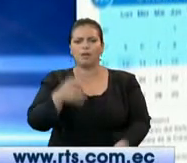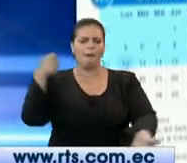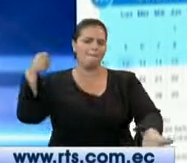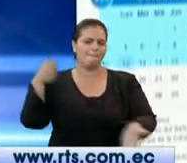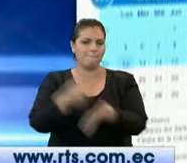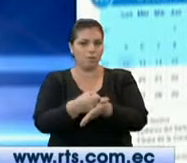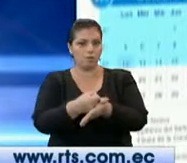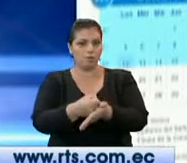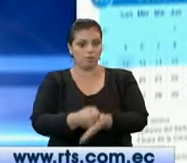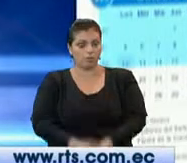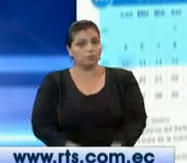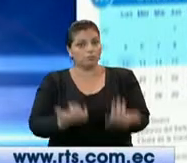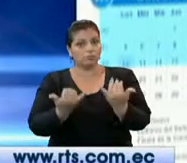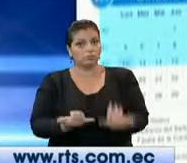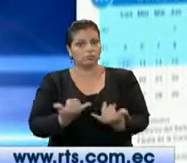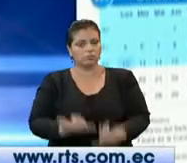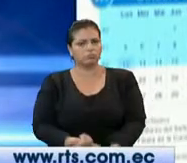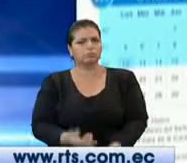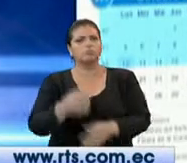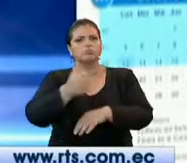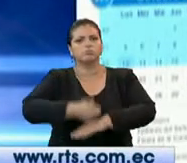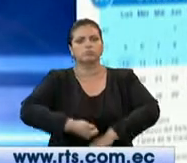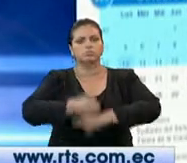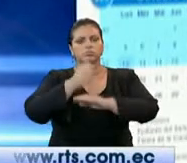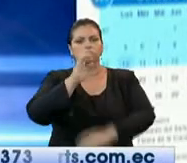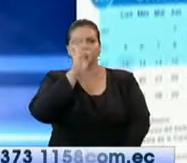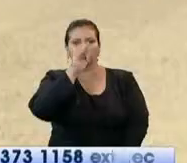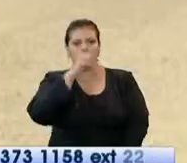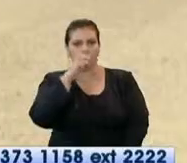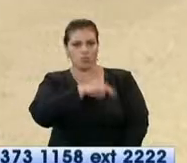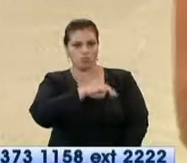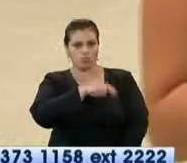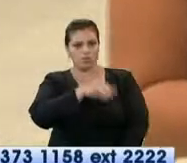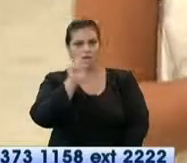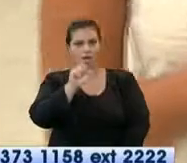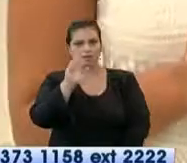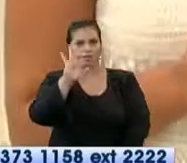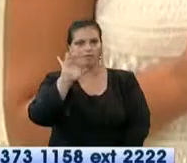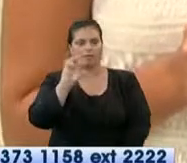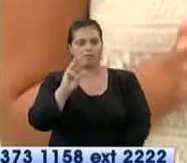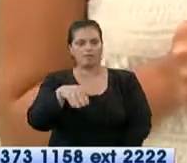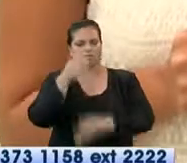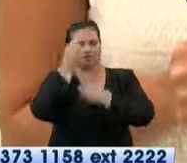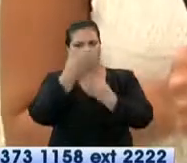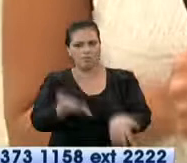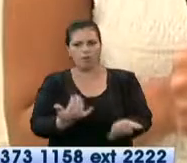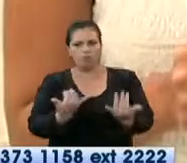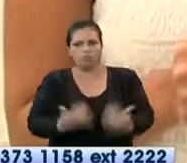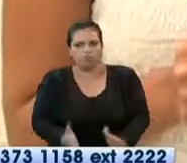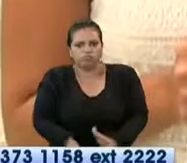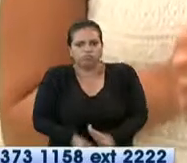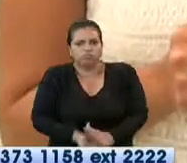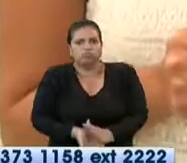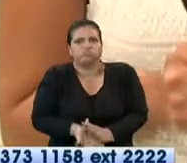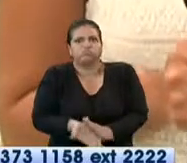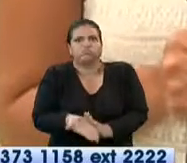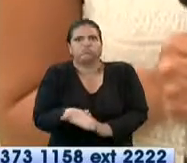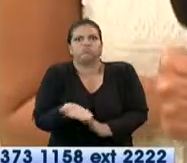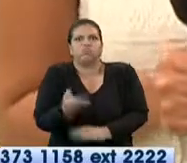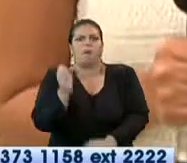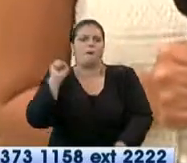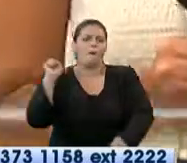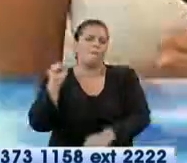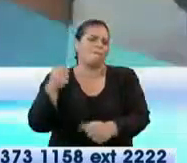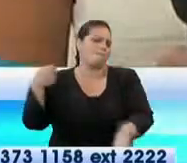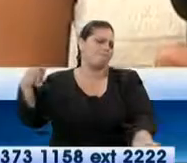en la urbe. Es decir, que la tendencia va en aumento. Realizaremos un recorrido a lo largo de esta vía de 10